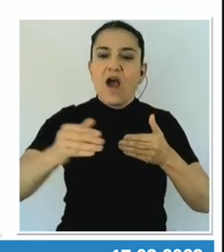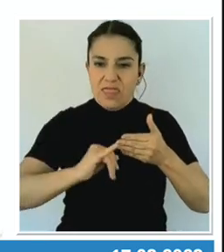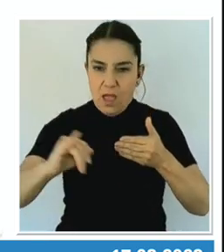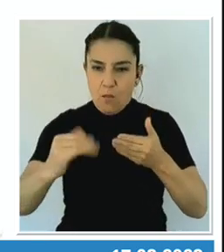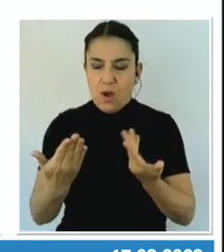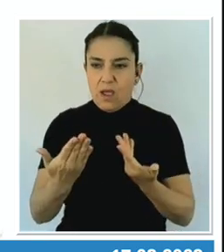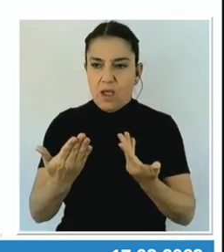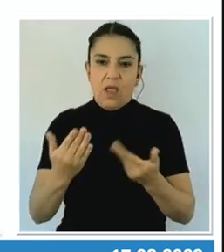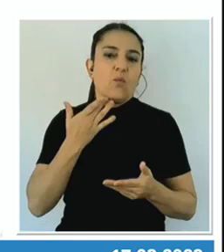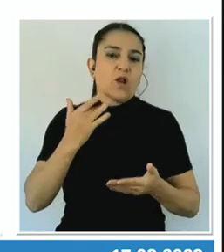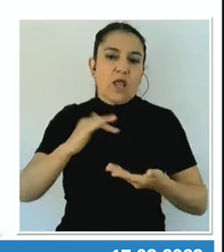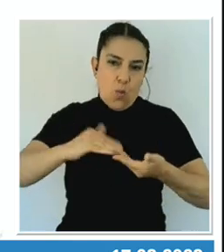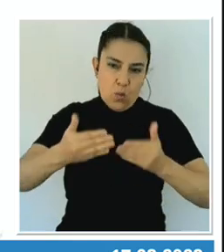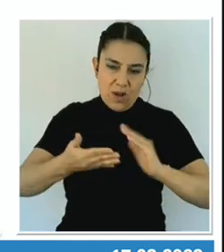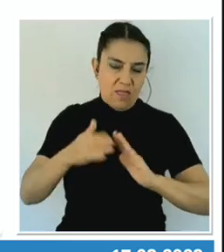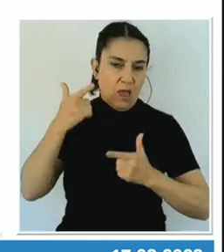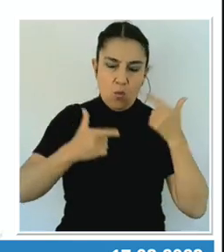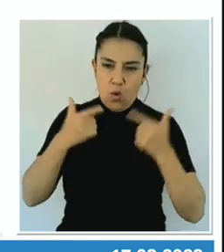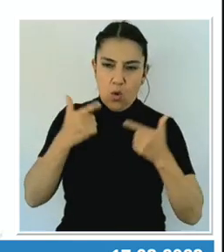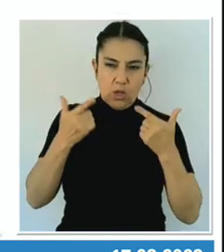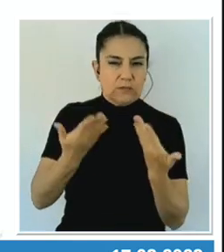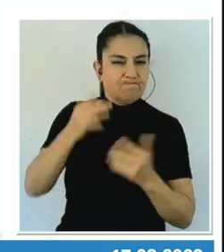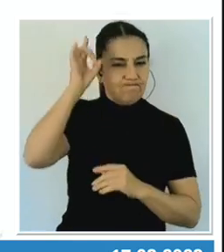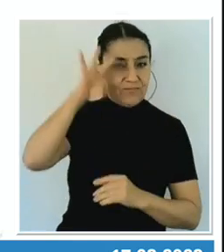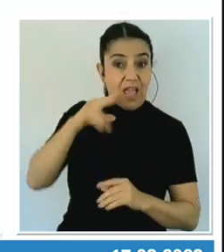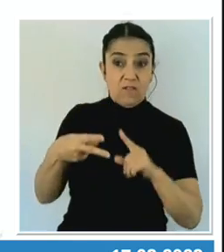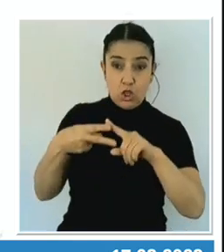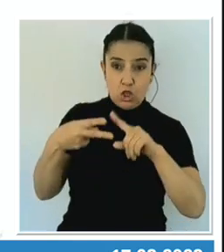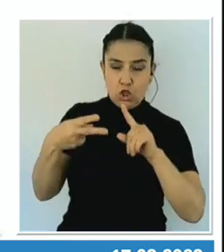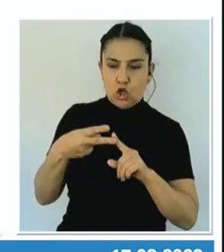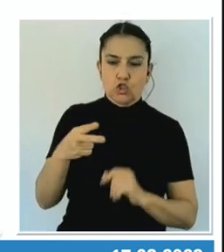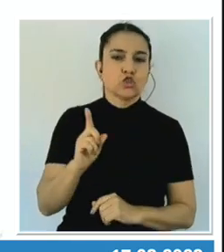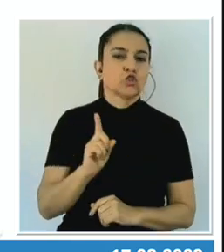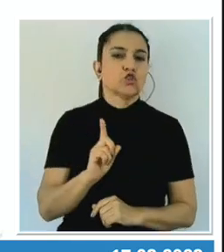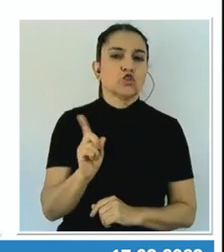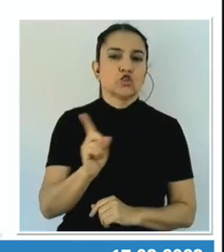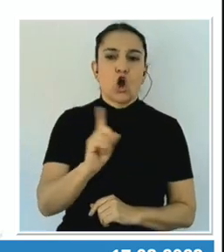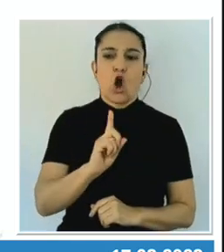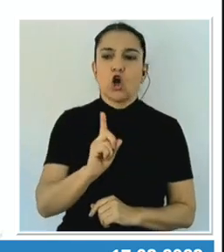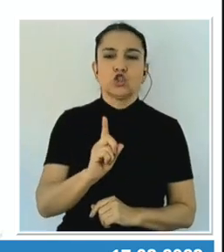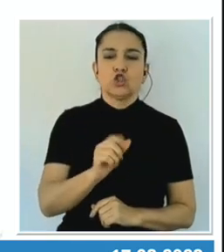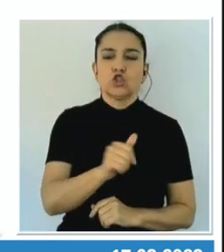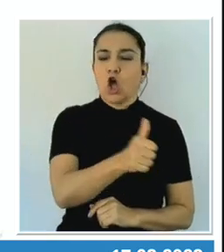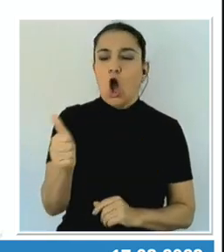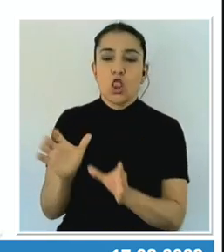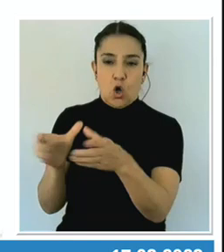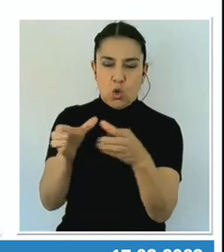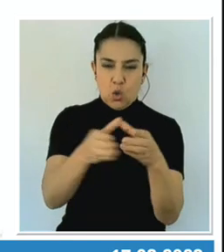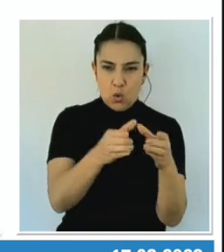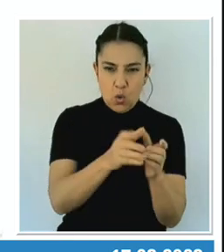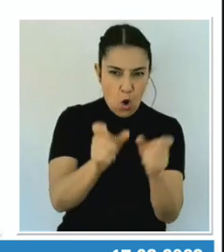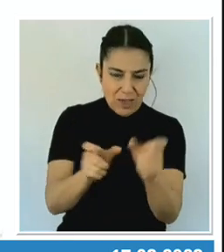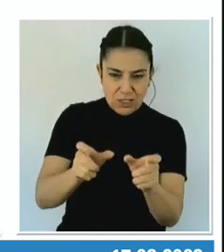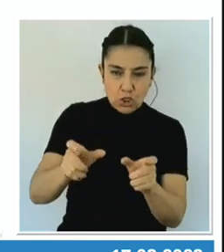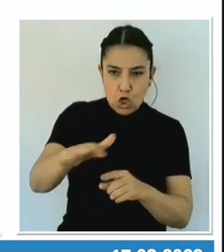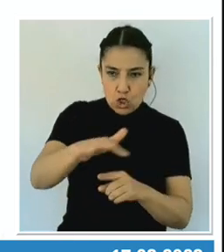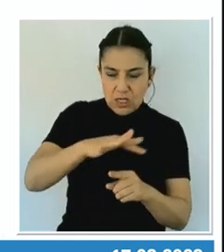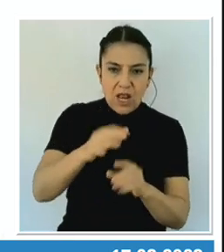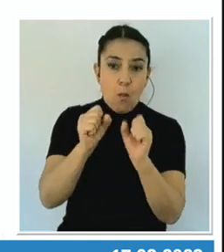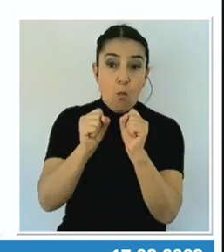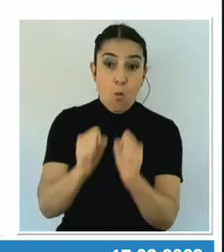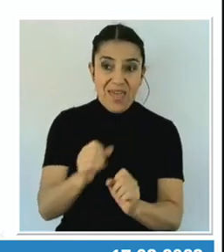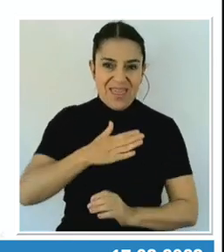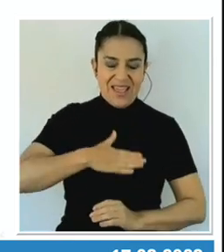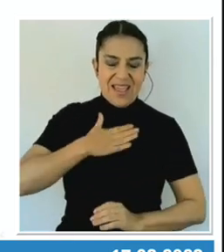cosas. No todos los grupos sociales pueden razonablemente tener la expectativa de llevar una vida digna, de estar protegidos